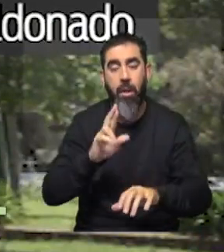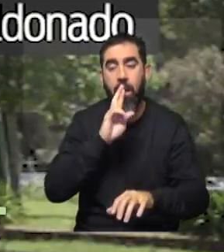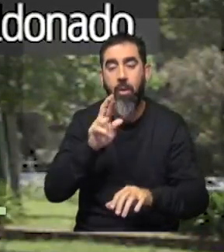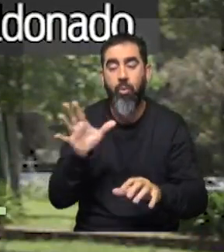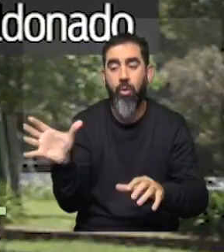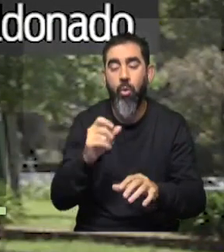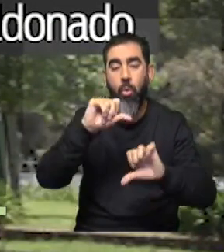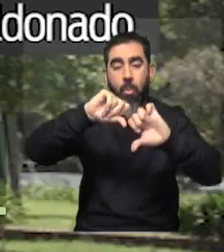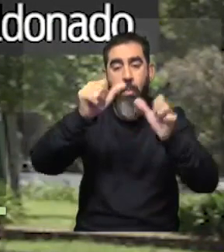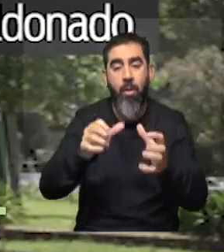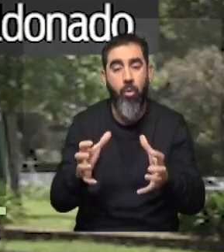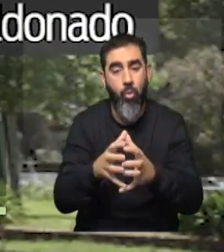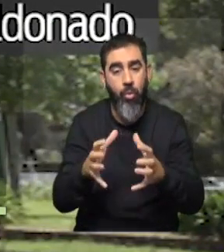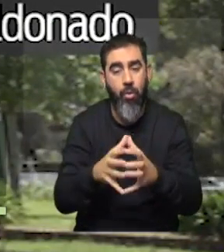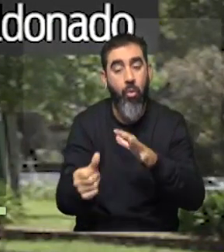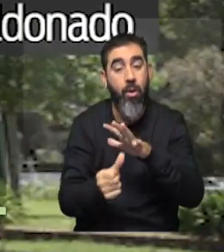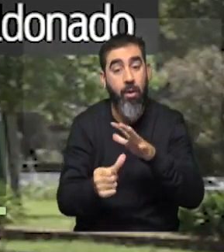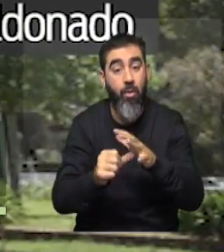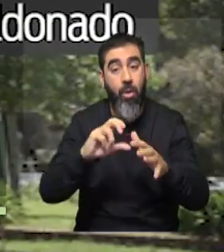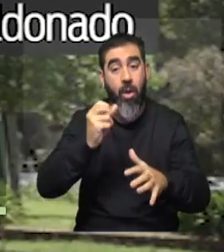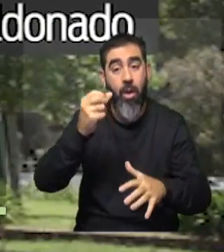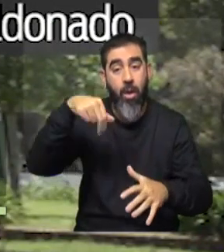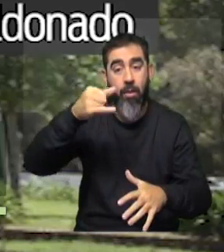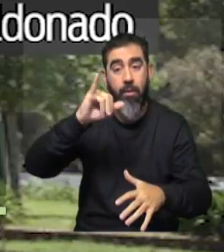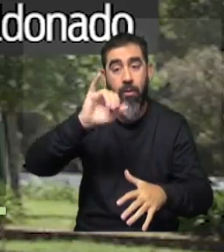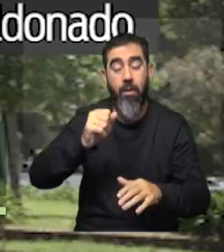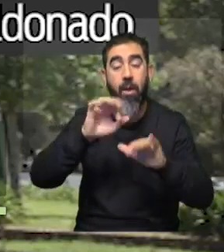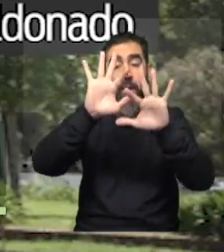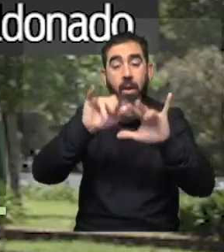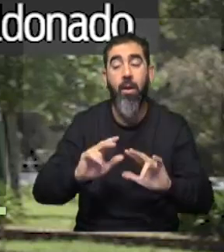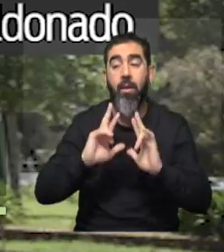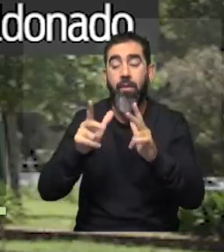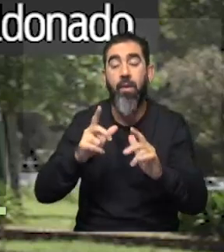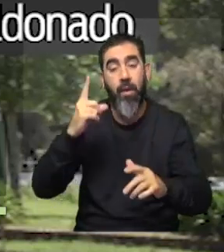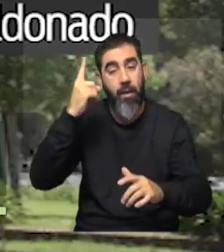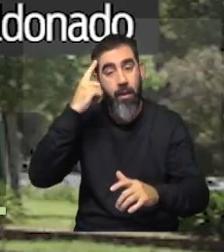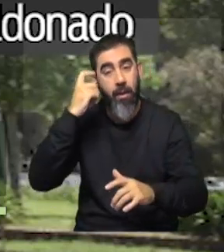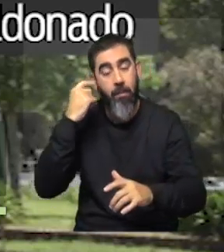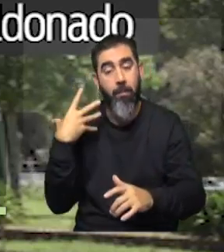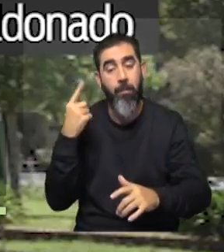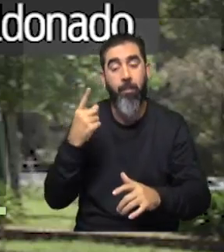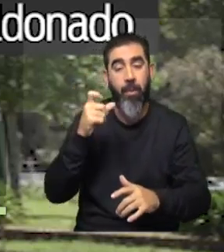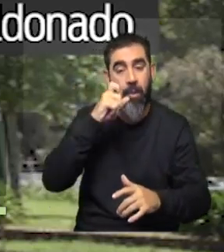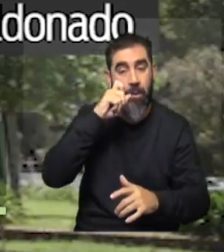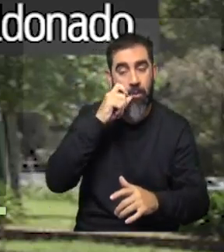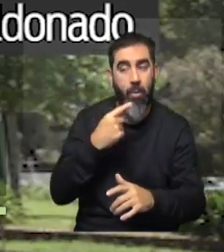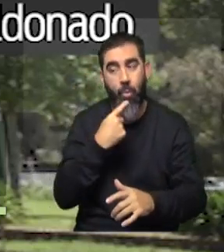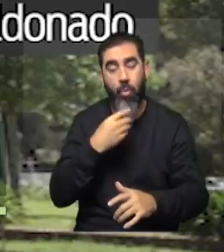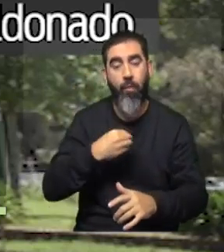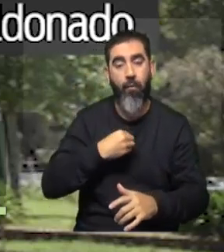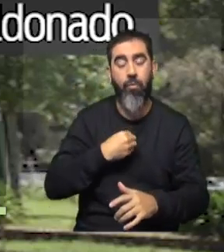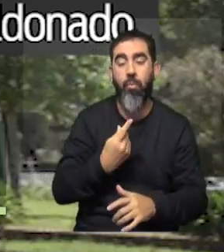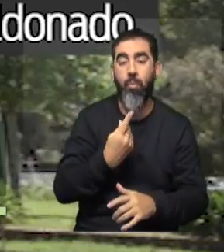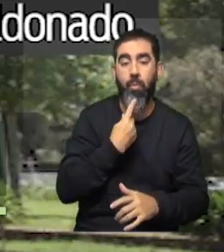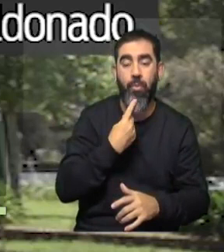Maldonado y al nacional mejor país liderados por enriqueantía en su carta señaló que su experiencia en la dirección de turismo la hizo dudar sobre su vocación política